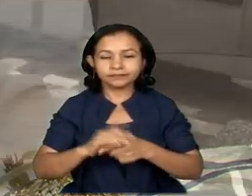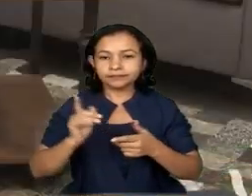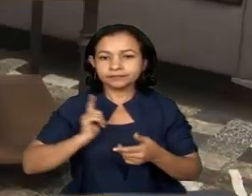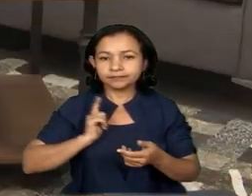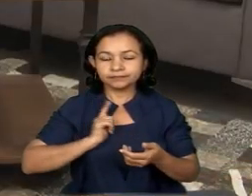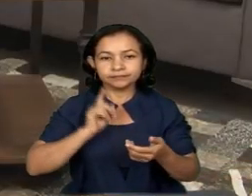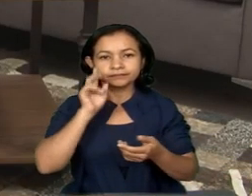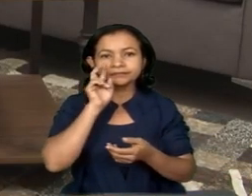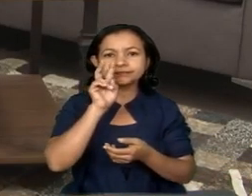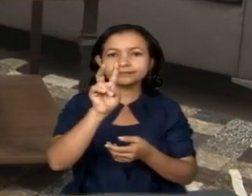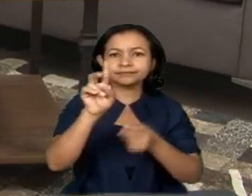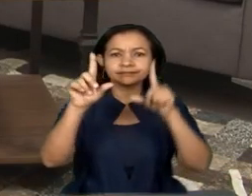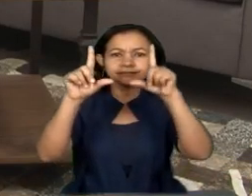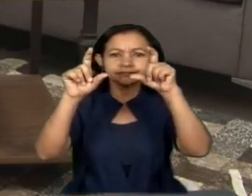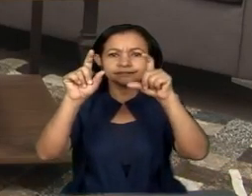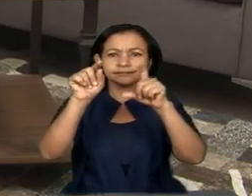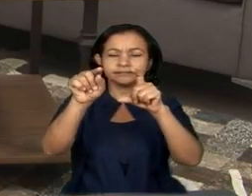la imagen,